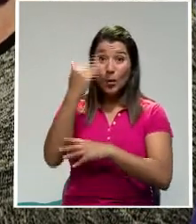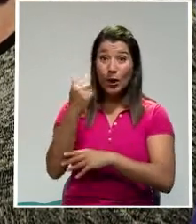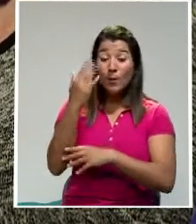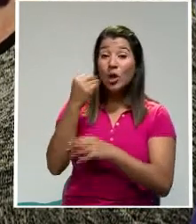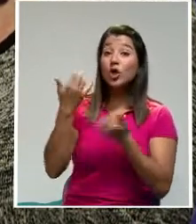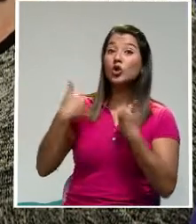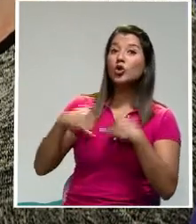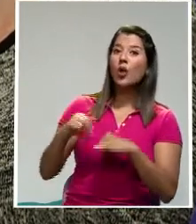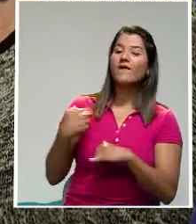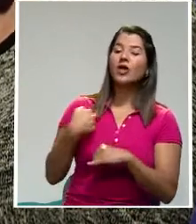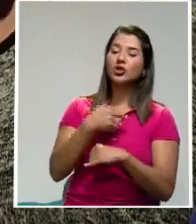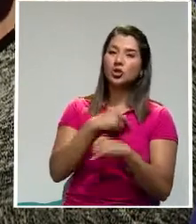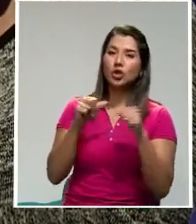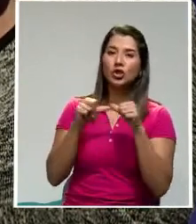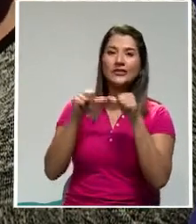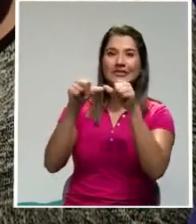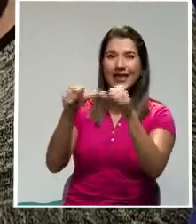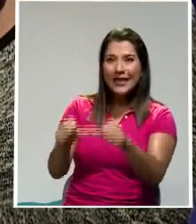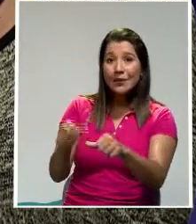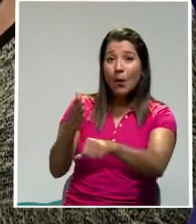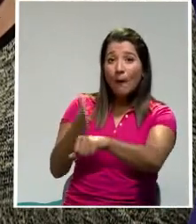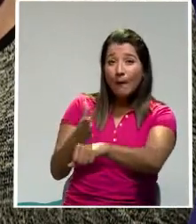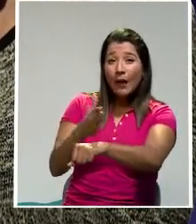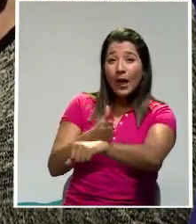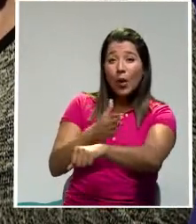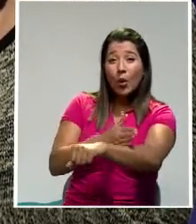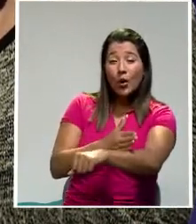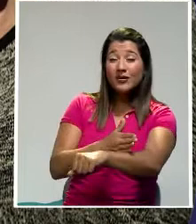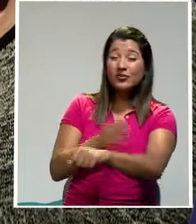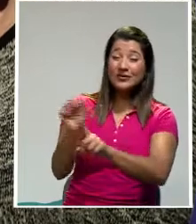todavía seguimos recuperándonos del COVID.